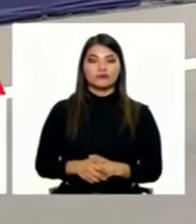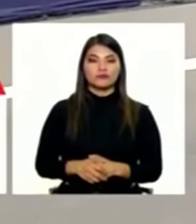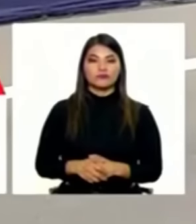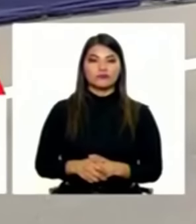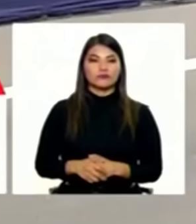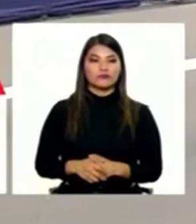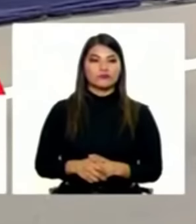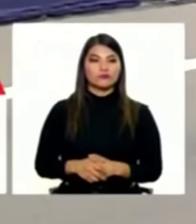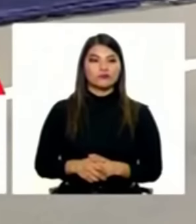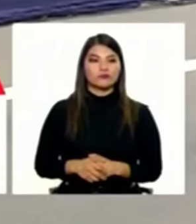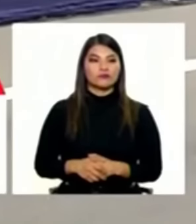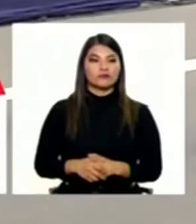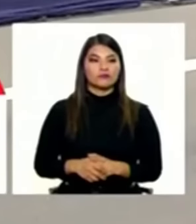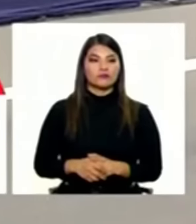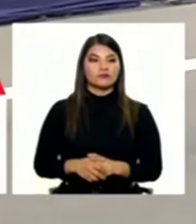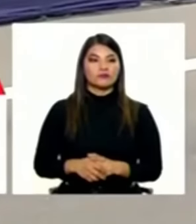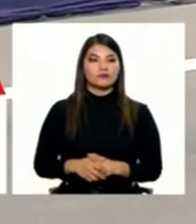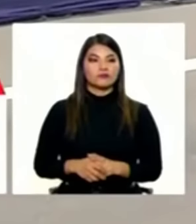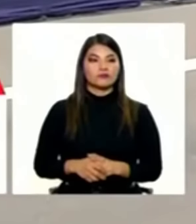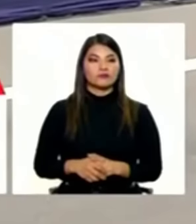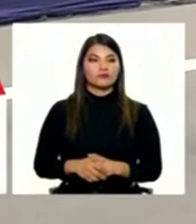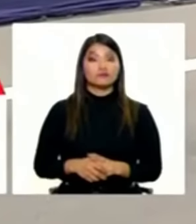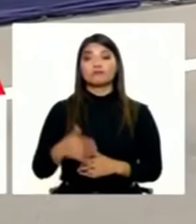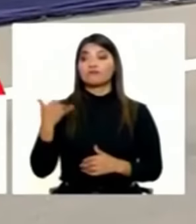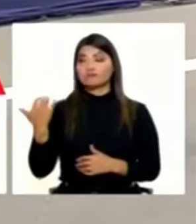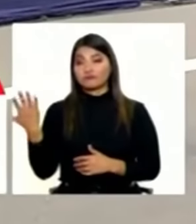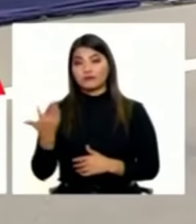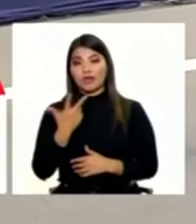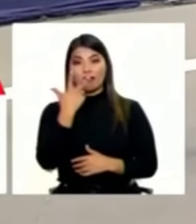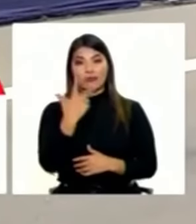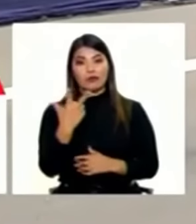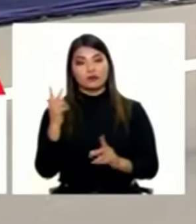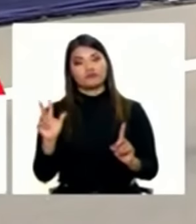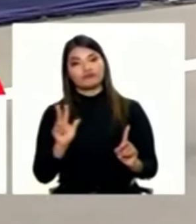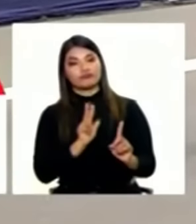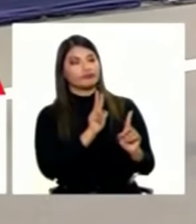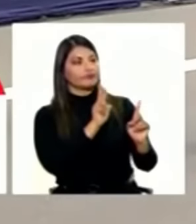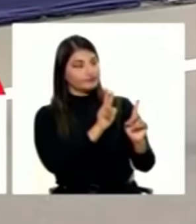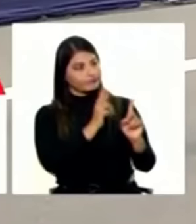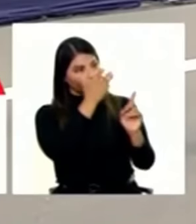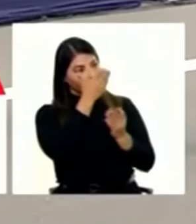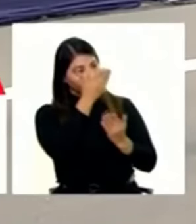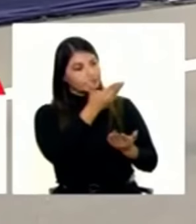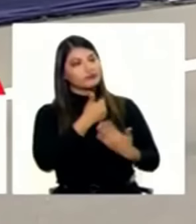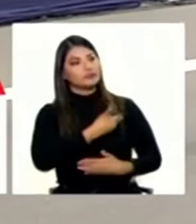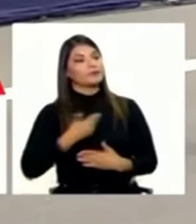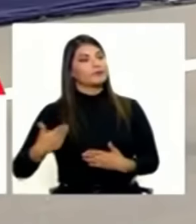En estos momentos, el ministro de Defensa, acompañado por los comandantes generales de la